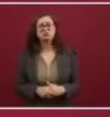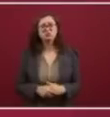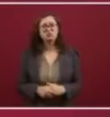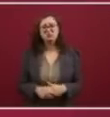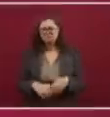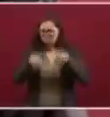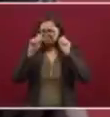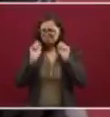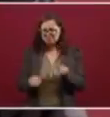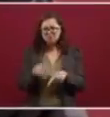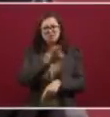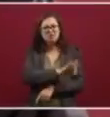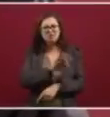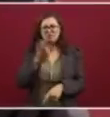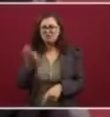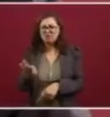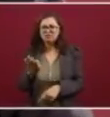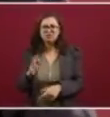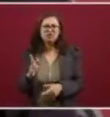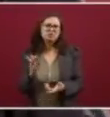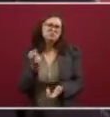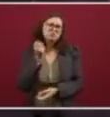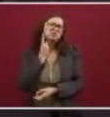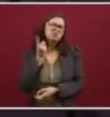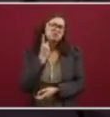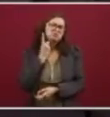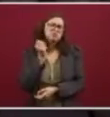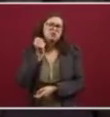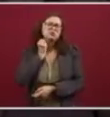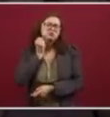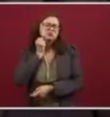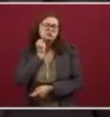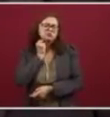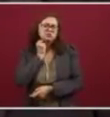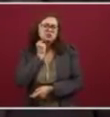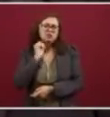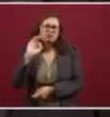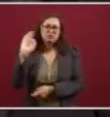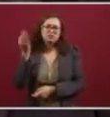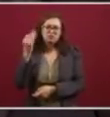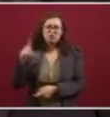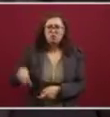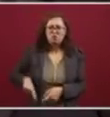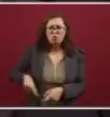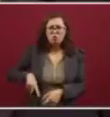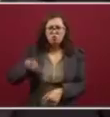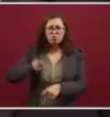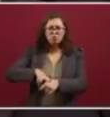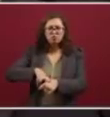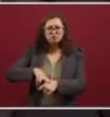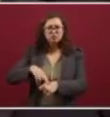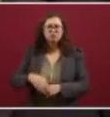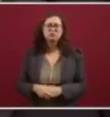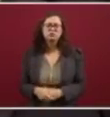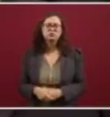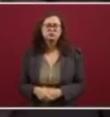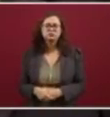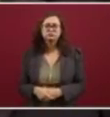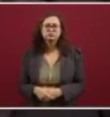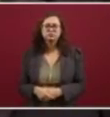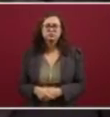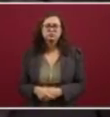a elegir a diputados federales, a gobernadores, para